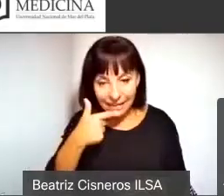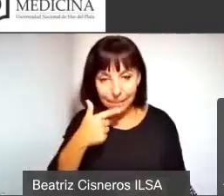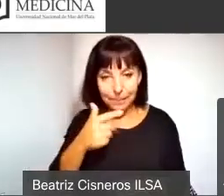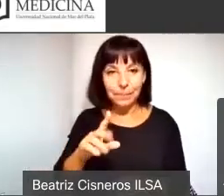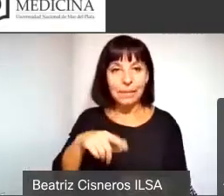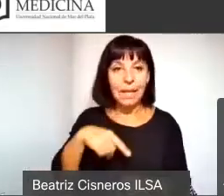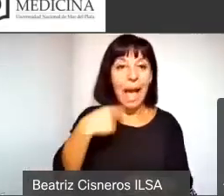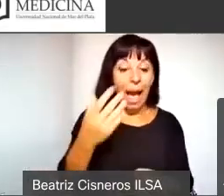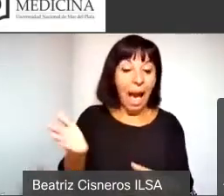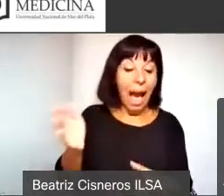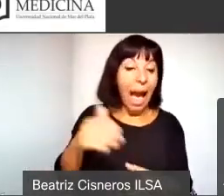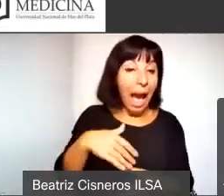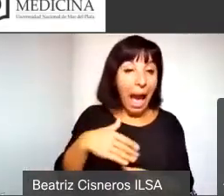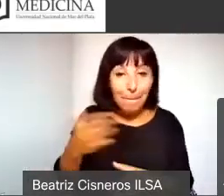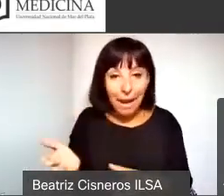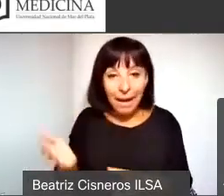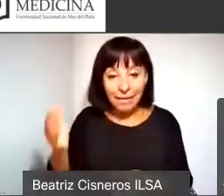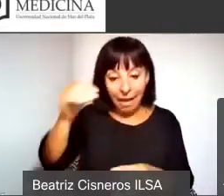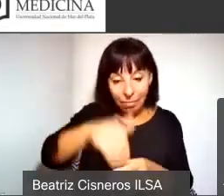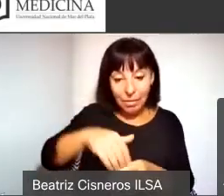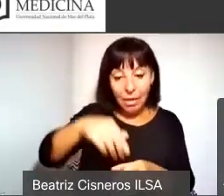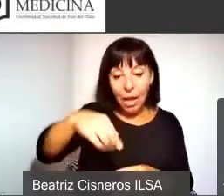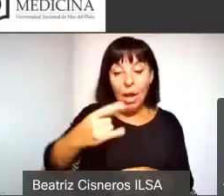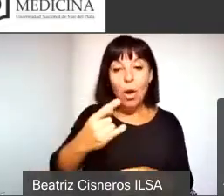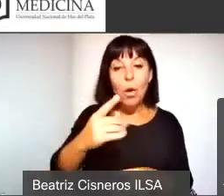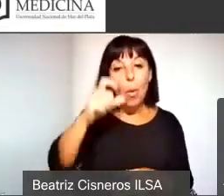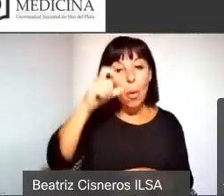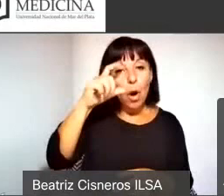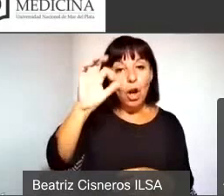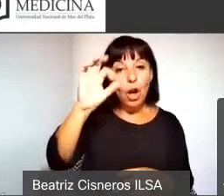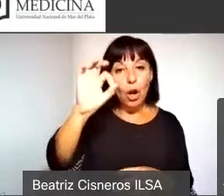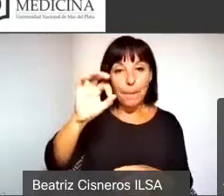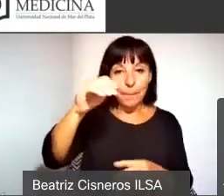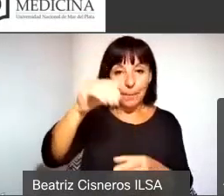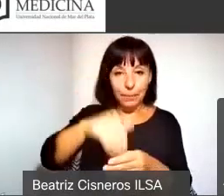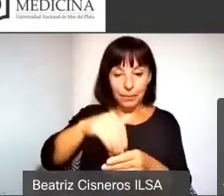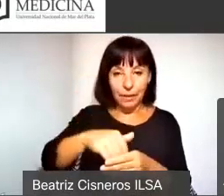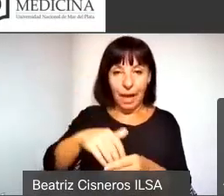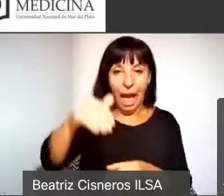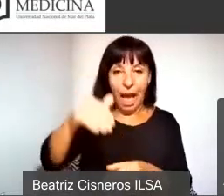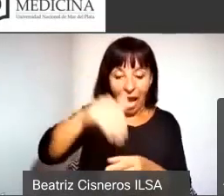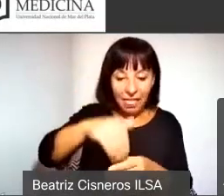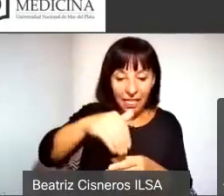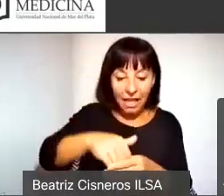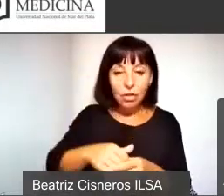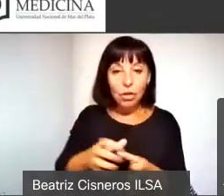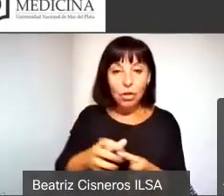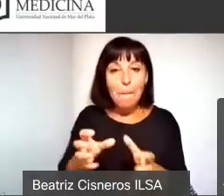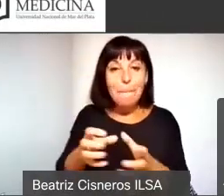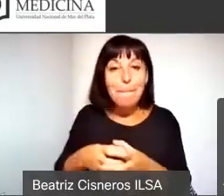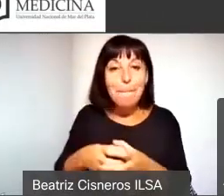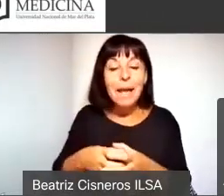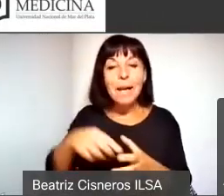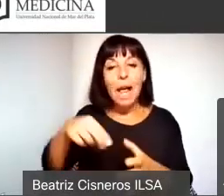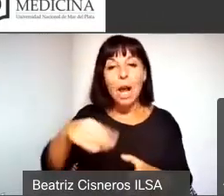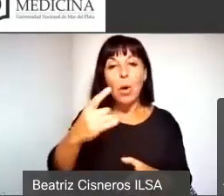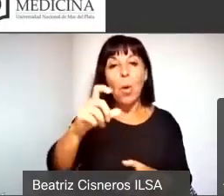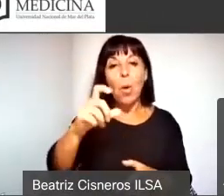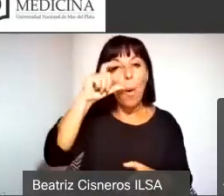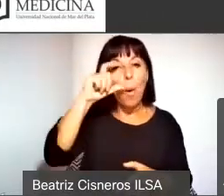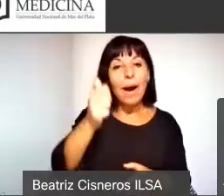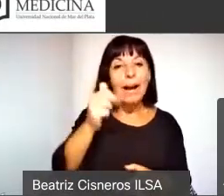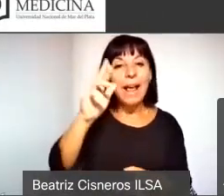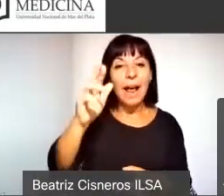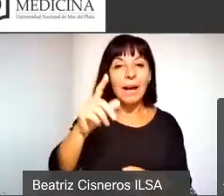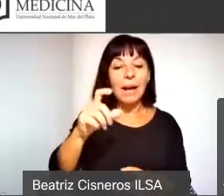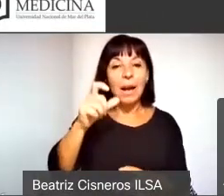que se encuentra dentro de la membrana nuclear. Las organelas en sí mismas